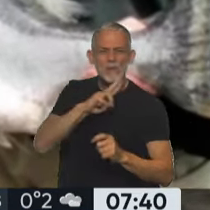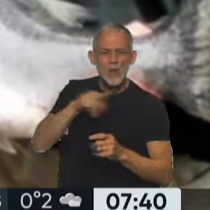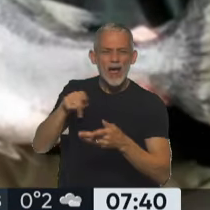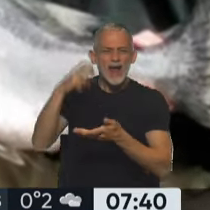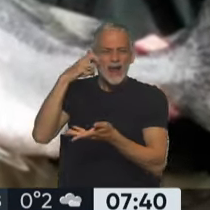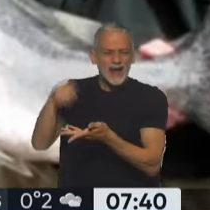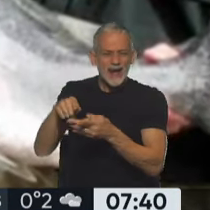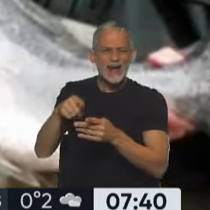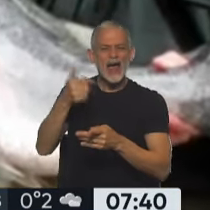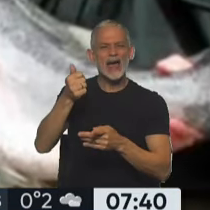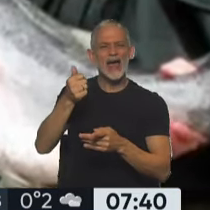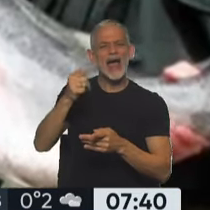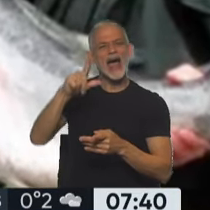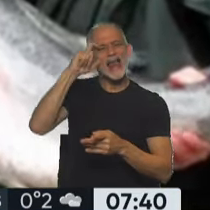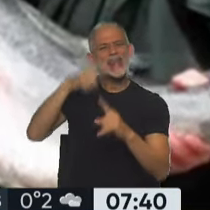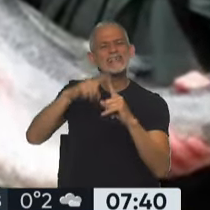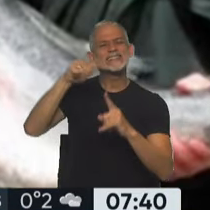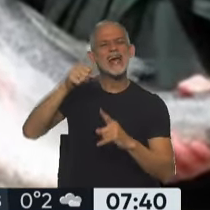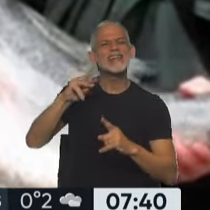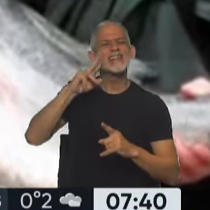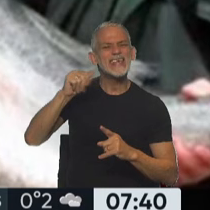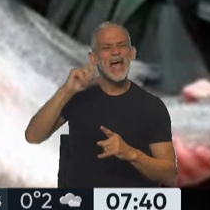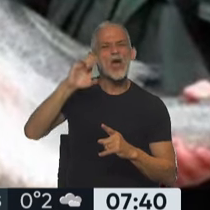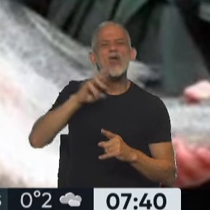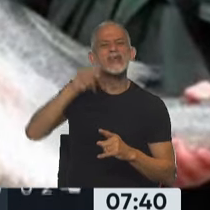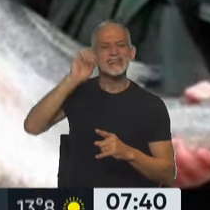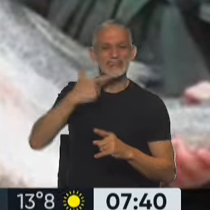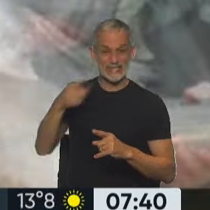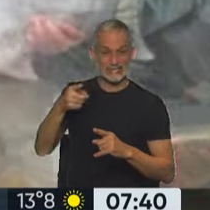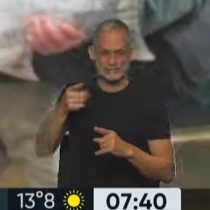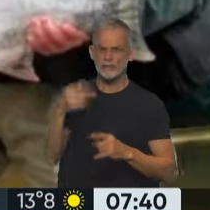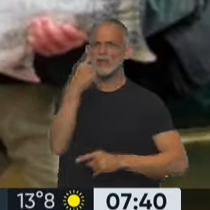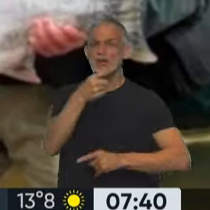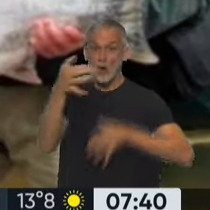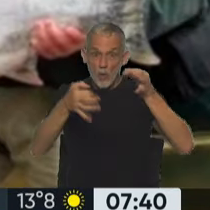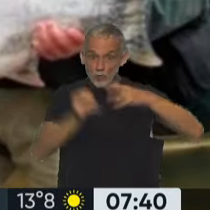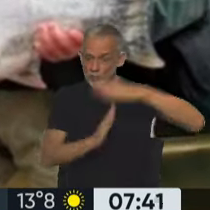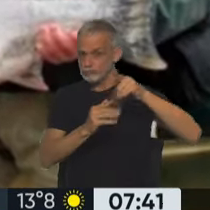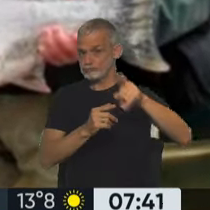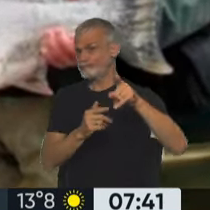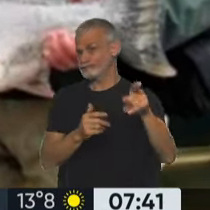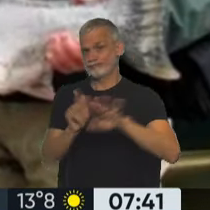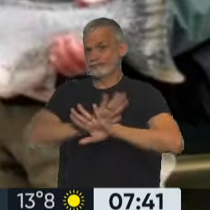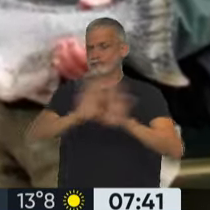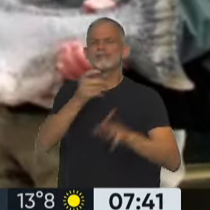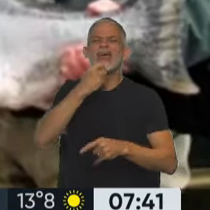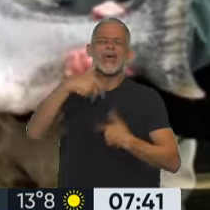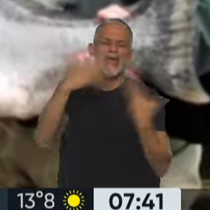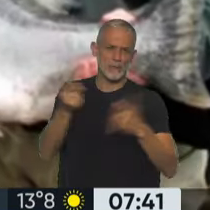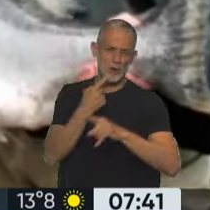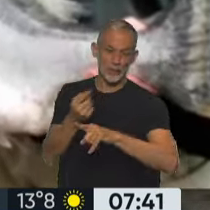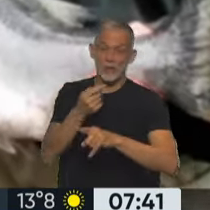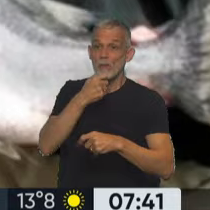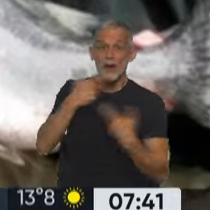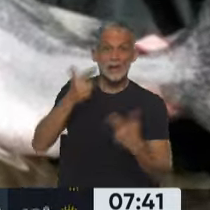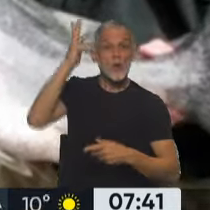demócrata Alexandria Ocasio-Cortez, que acusó justamente al máximo tribunal de justicia de los Estados Unidos, poniendo un ejemplo, el caso